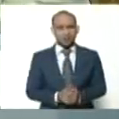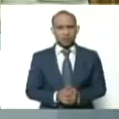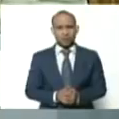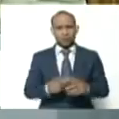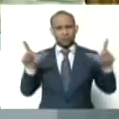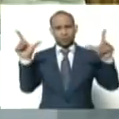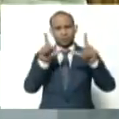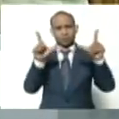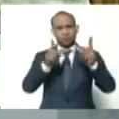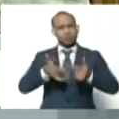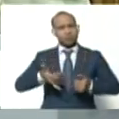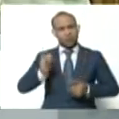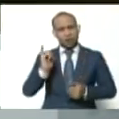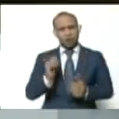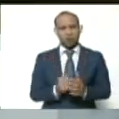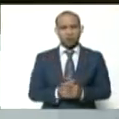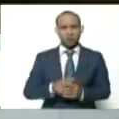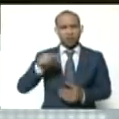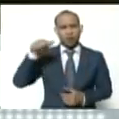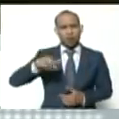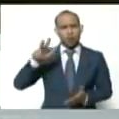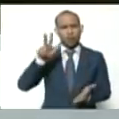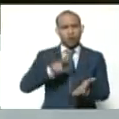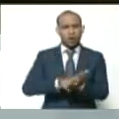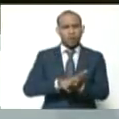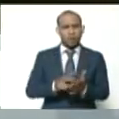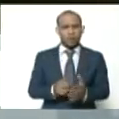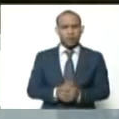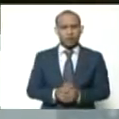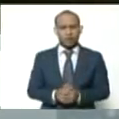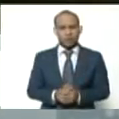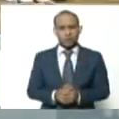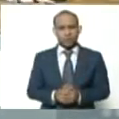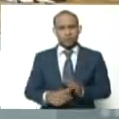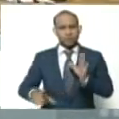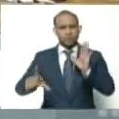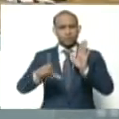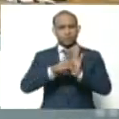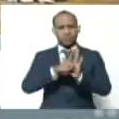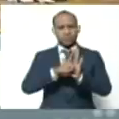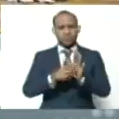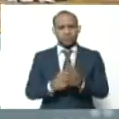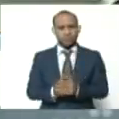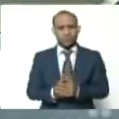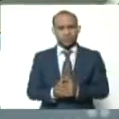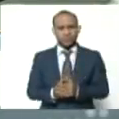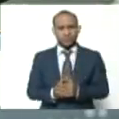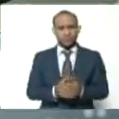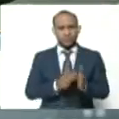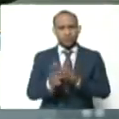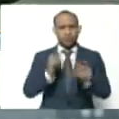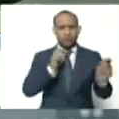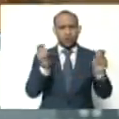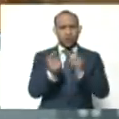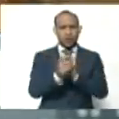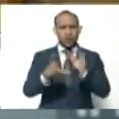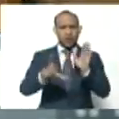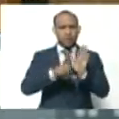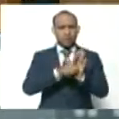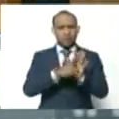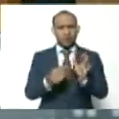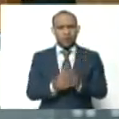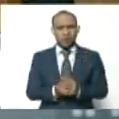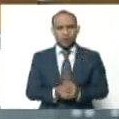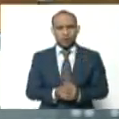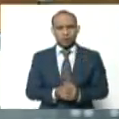vivo y directo. Hoy aprobaron, bueno, la ley, la derogatoria definitiva de la